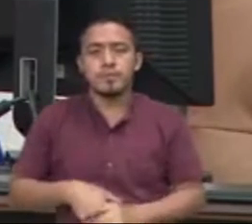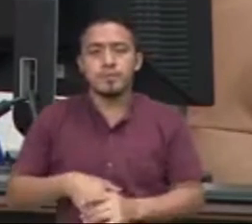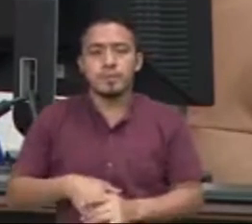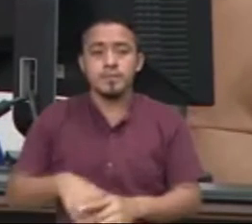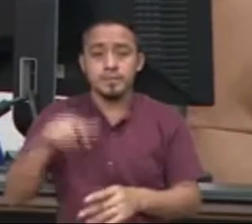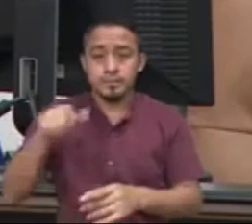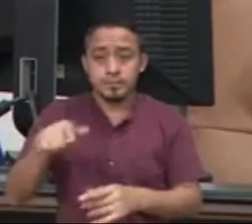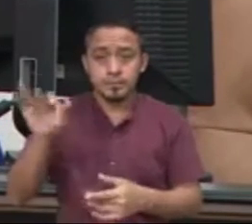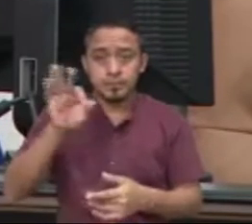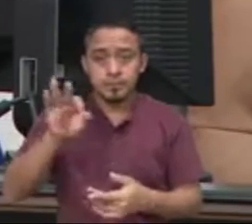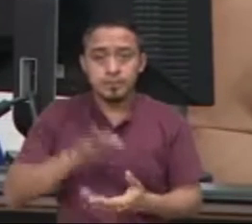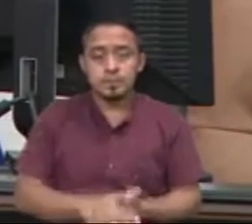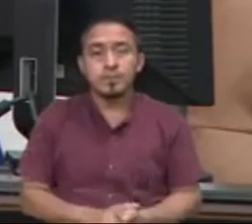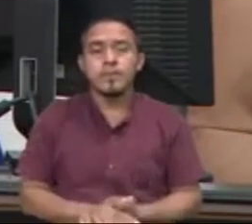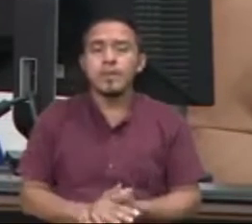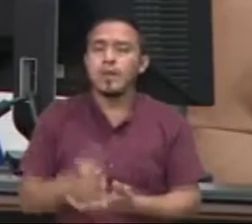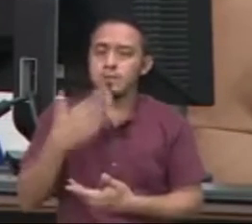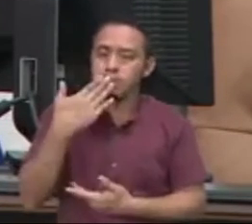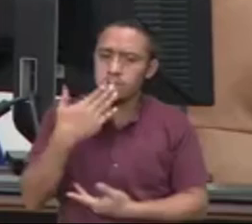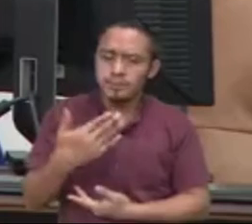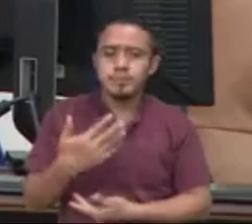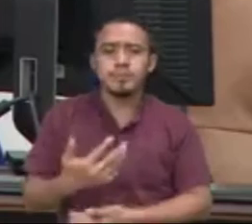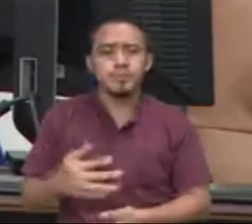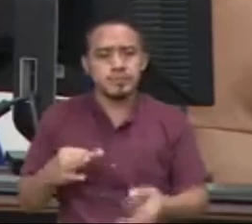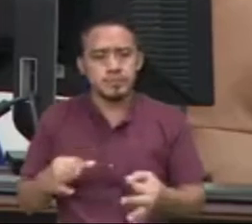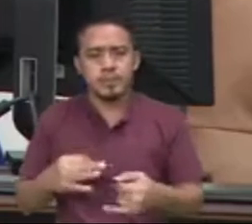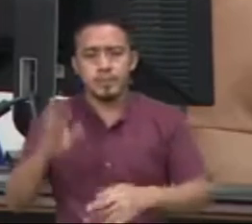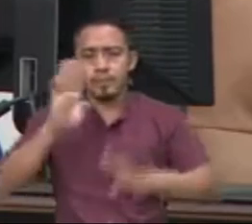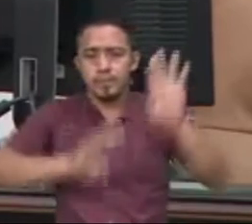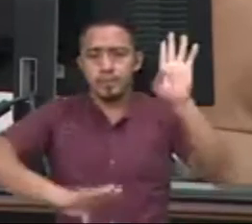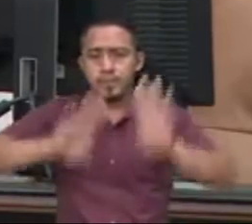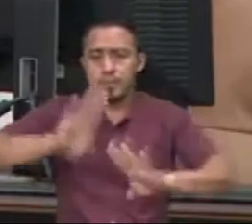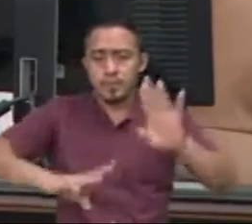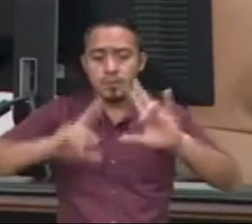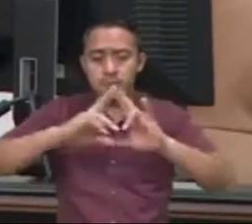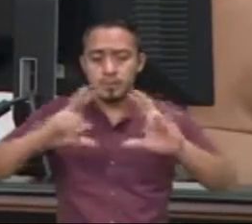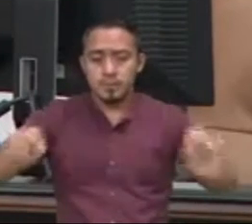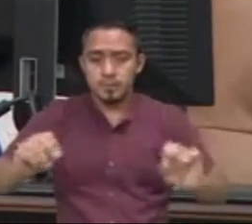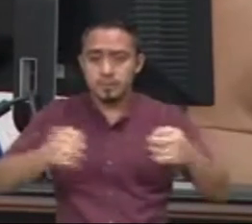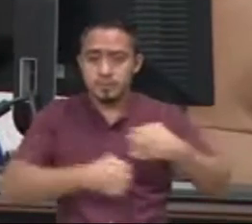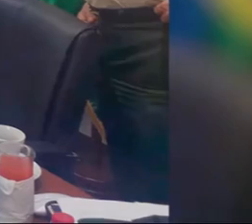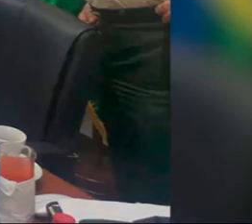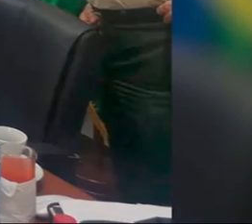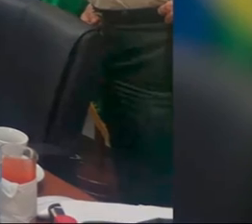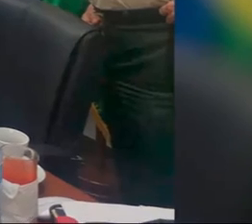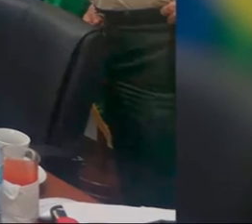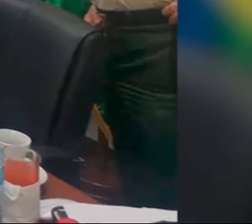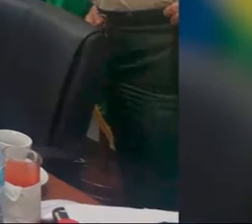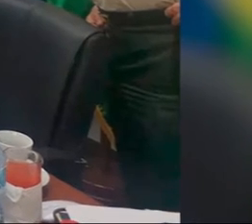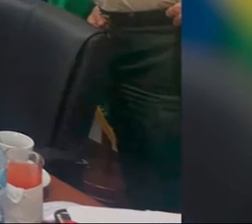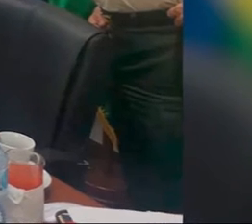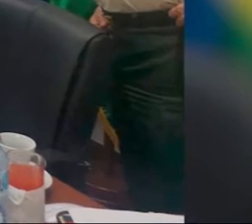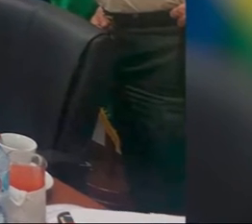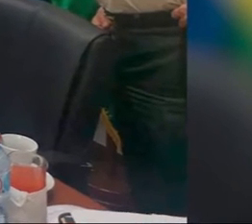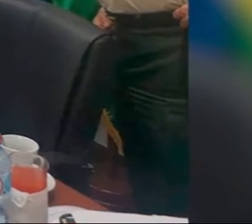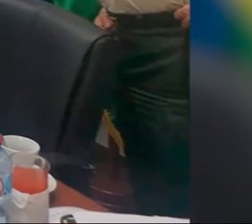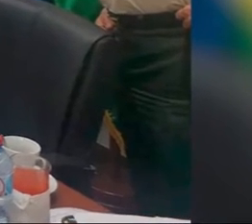tal sentido, sería provechoso y significativo la participación del Ejército de Nicaragua. Hemos